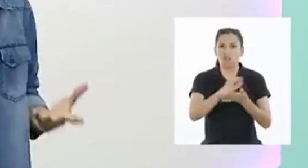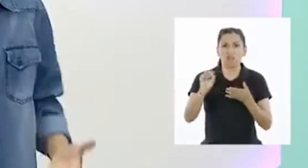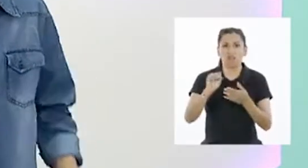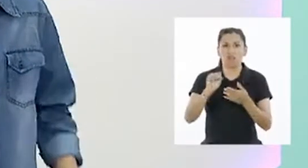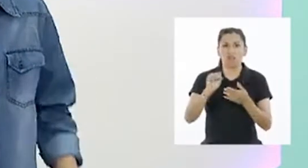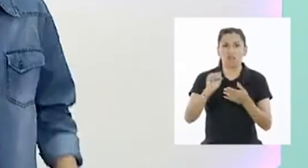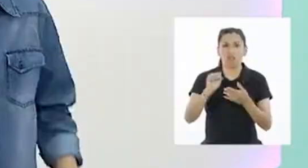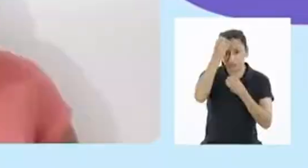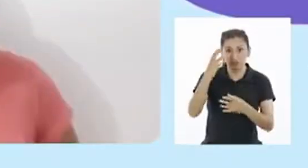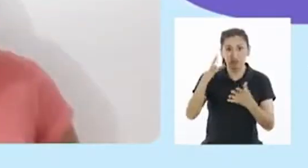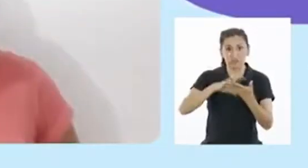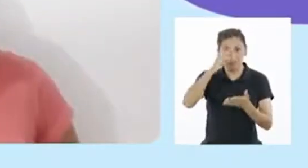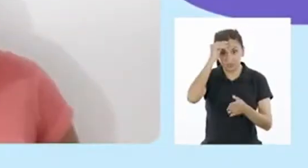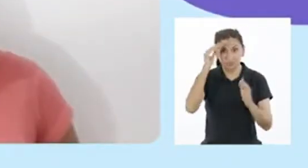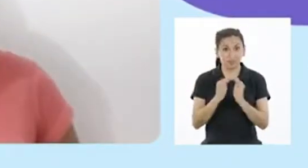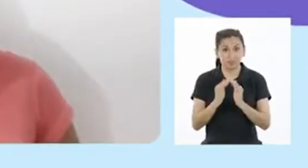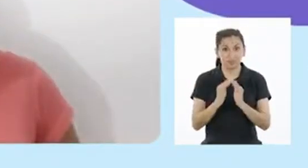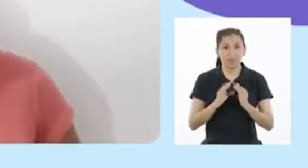información de Aprendo en Casa?